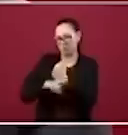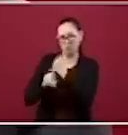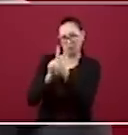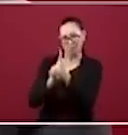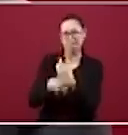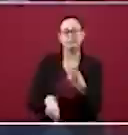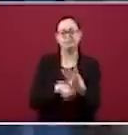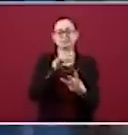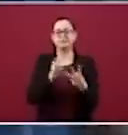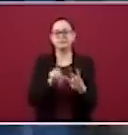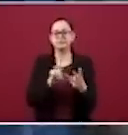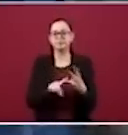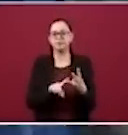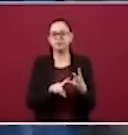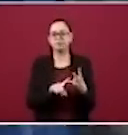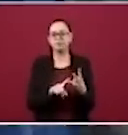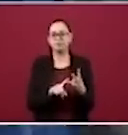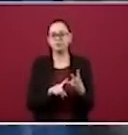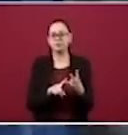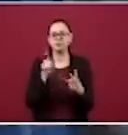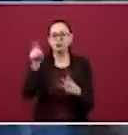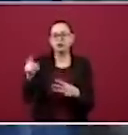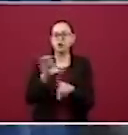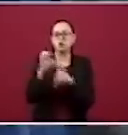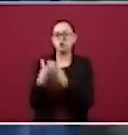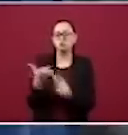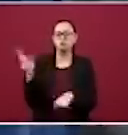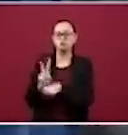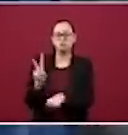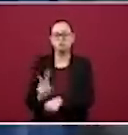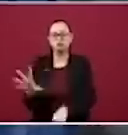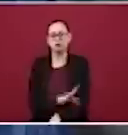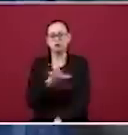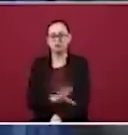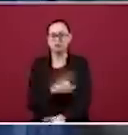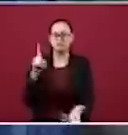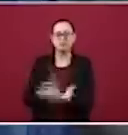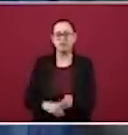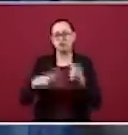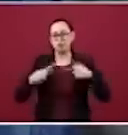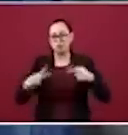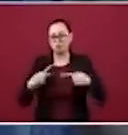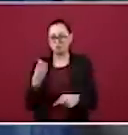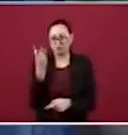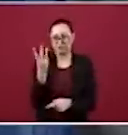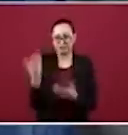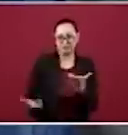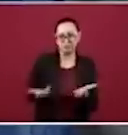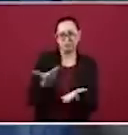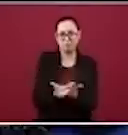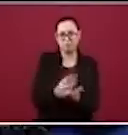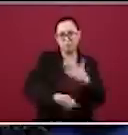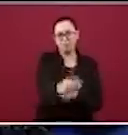cuando se generó la vacante en la Comisión Reguladora de Energía, le consultábamos sobre los perfiles técnicos de las ternas que enviaría al